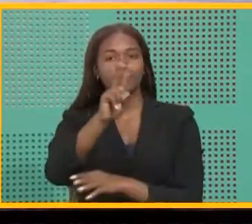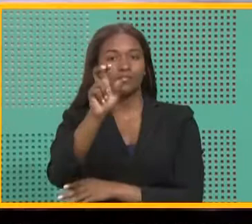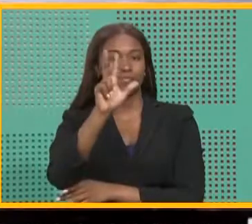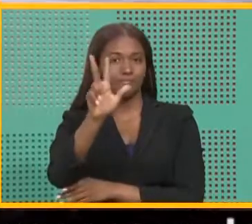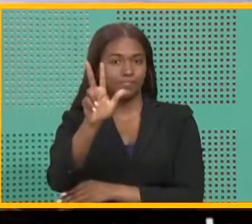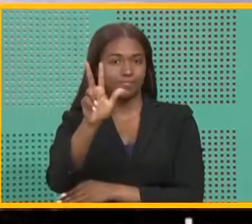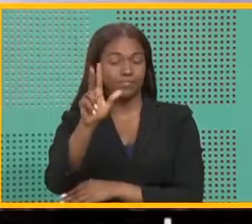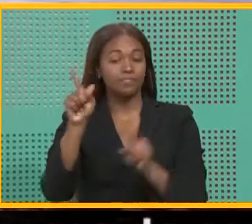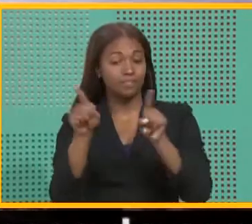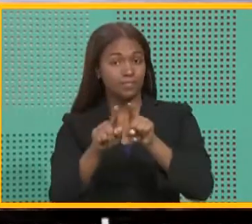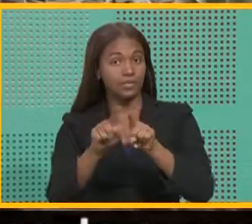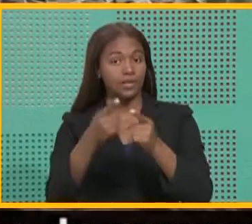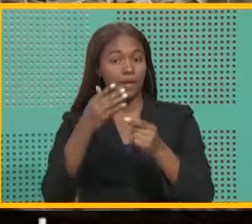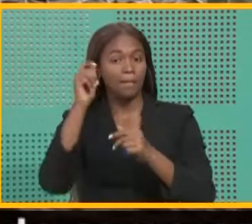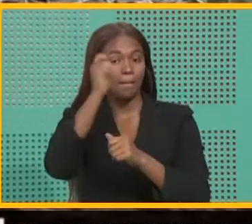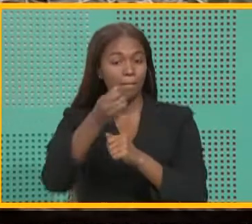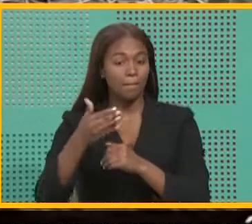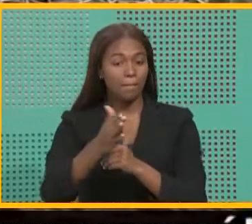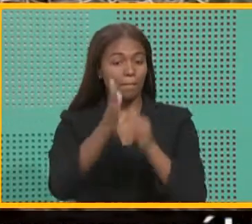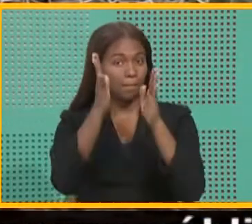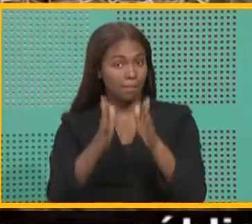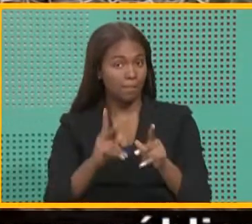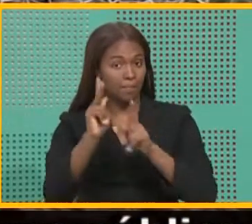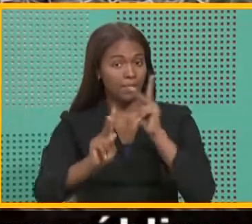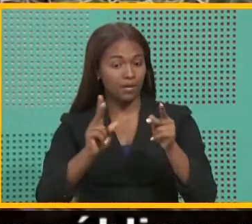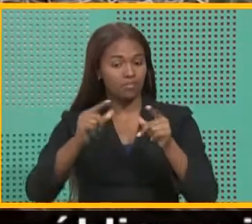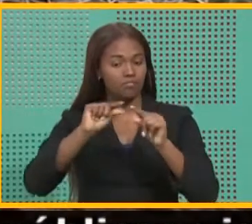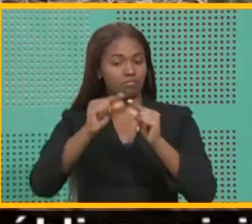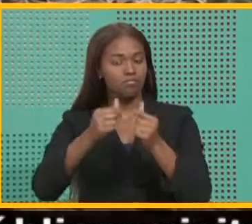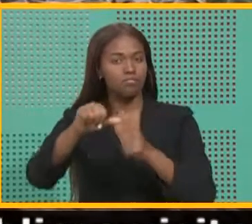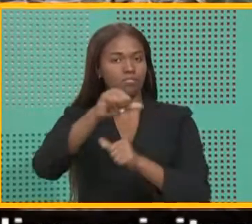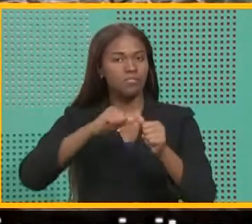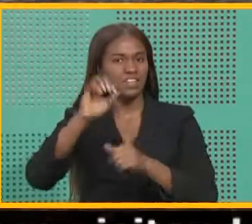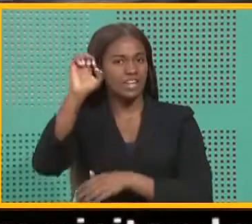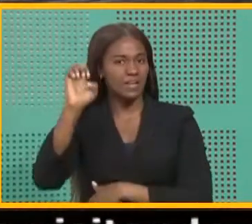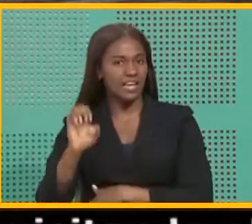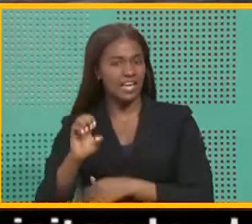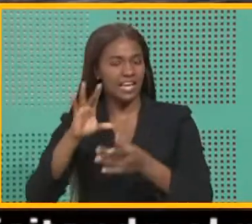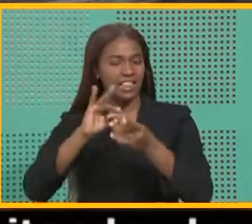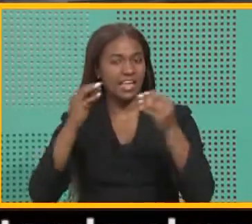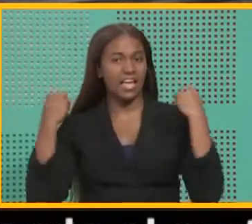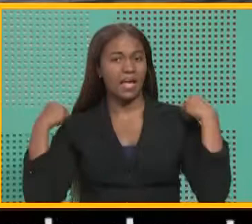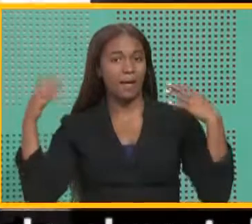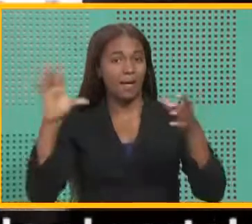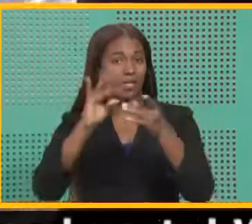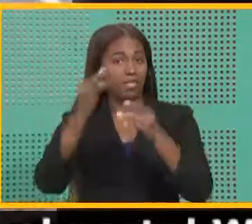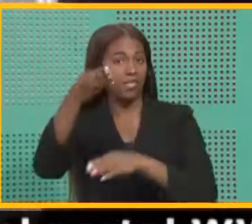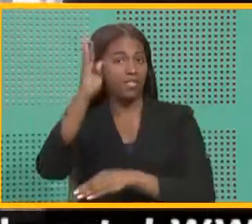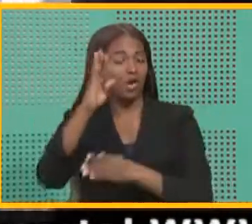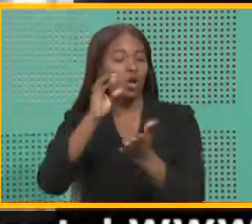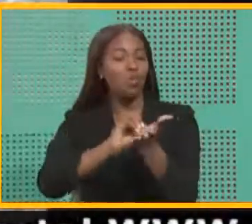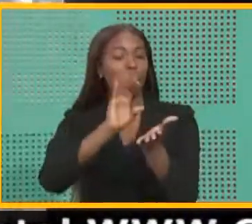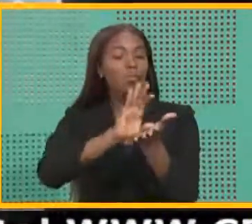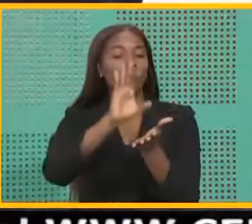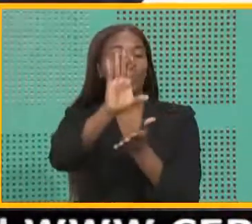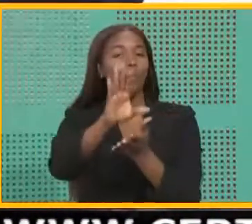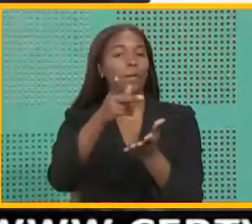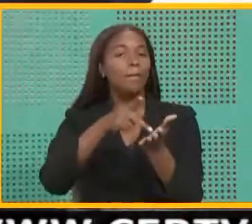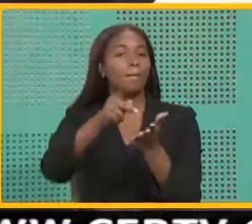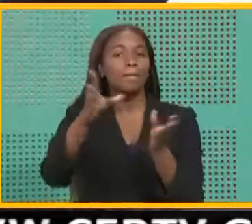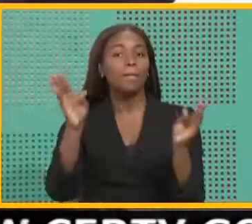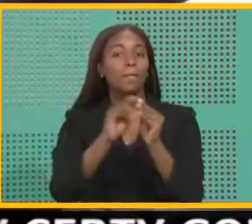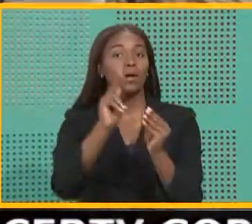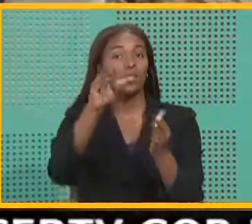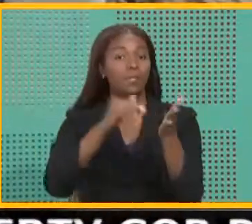203. También los pescadores asociados en el Concilio Evangélico de la Asamblea de Dios, con un monto no reembolsable de más de